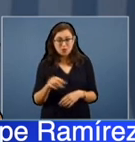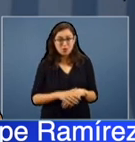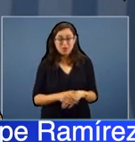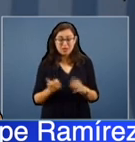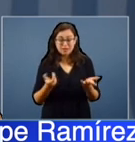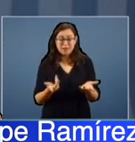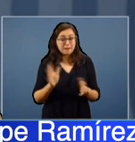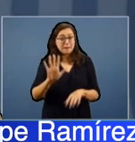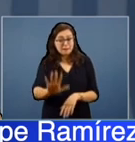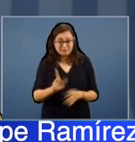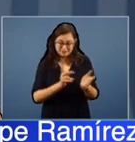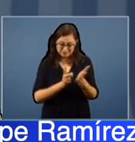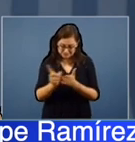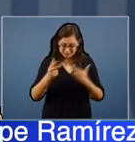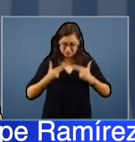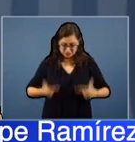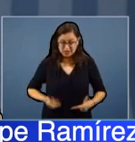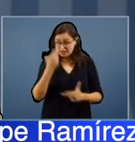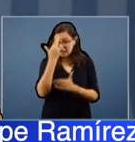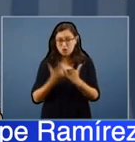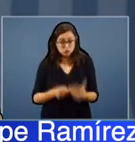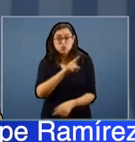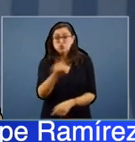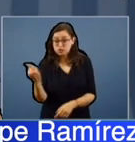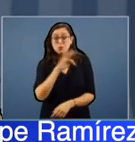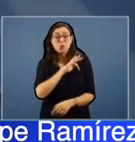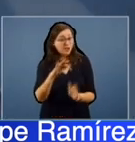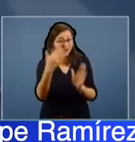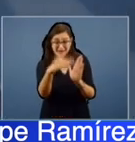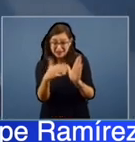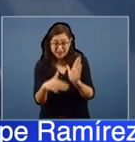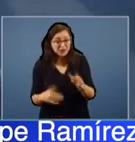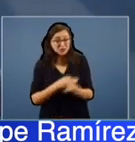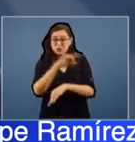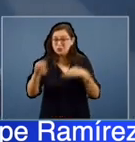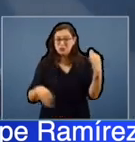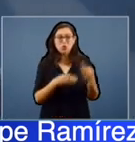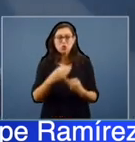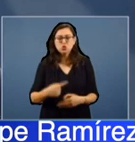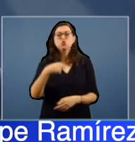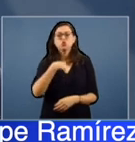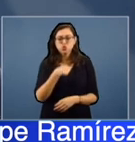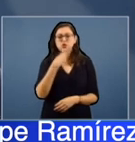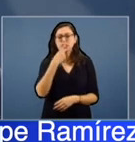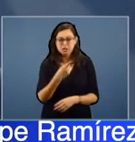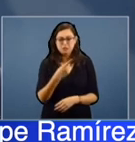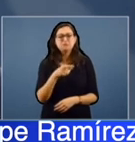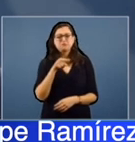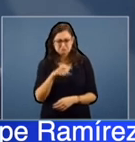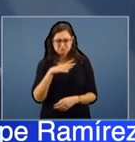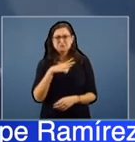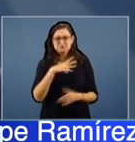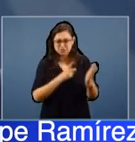graves. Yo ahí intervine, ahí está en la versión estenográfica, que ustedes pueden recuperar. Yo ahí dije que sí había habido violaciones,